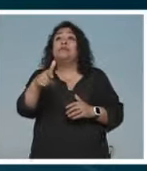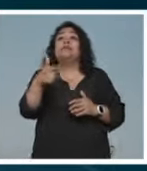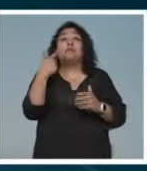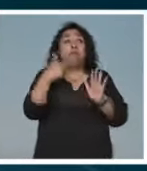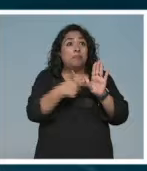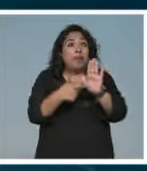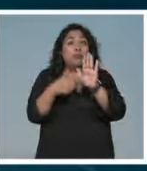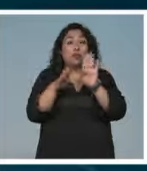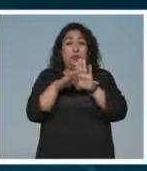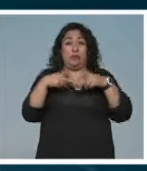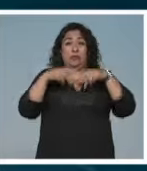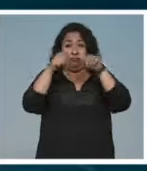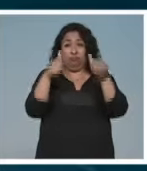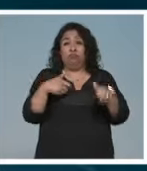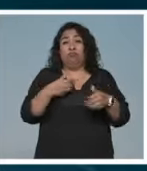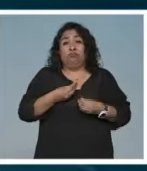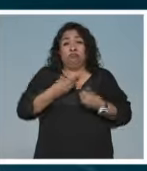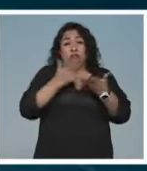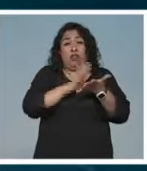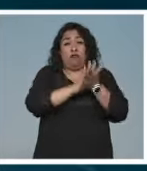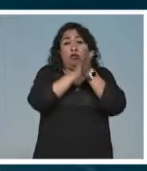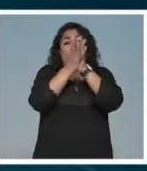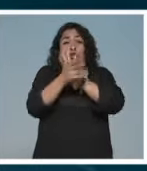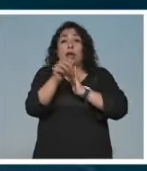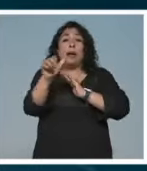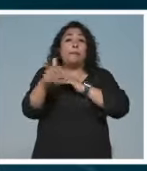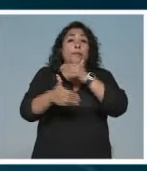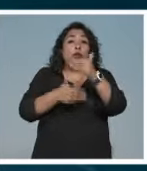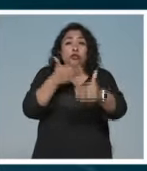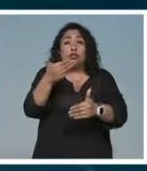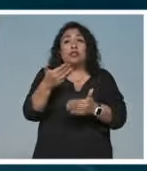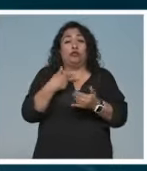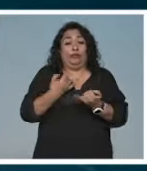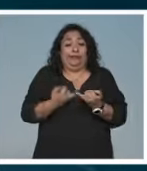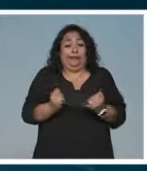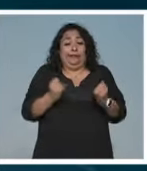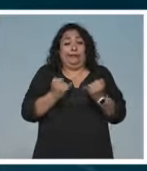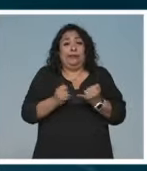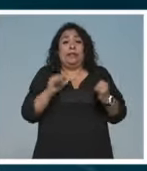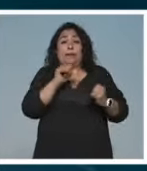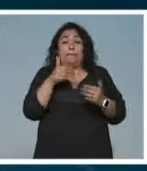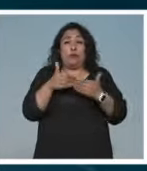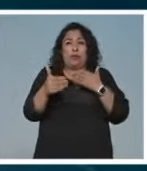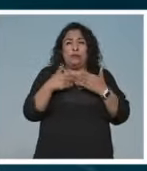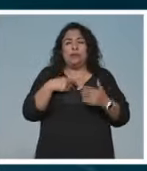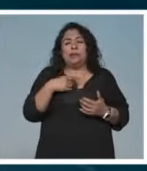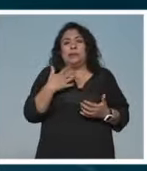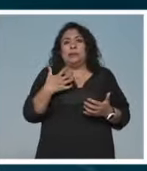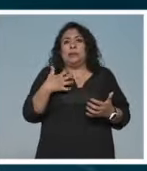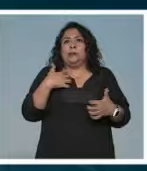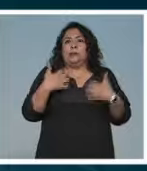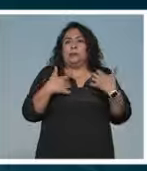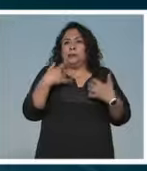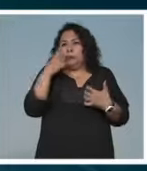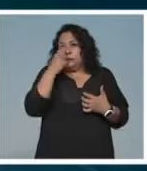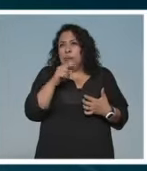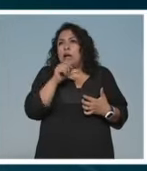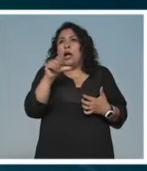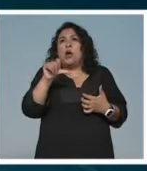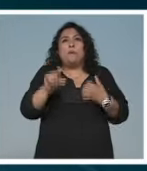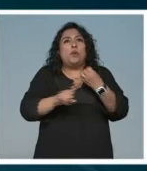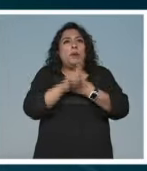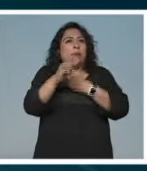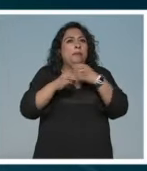mostrar cómo los artistas han transmitido la evolución de los procesos emancipadores del modernismo y la frustración actual ante las